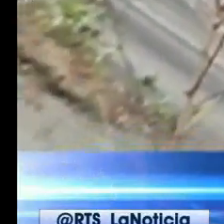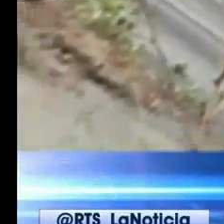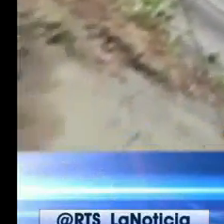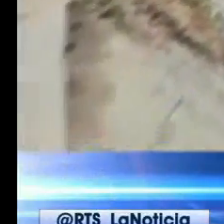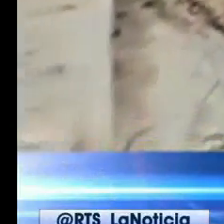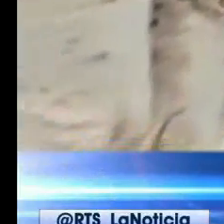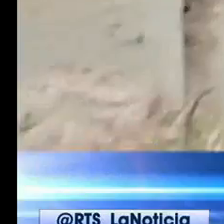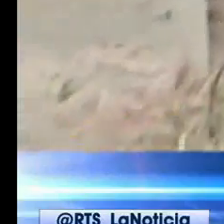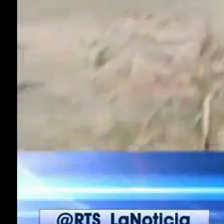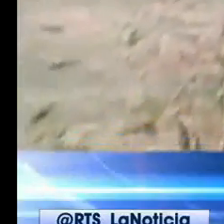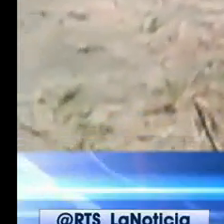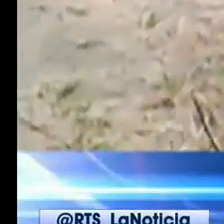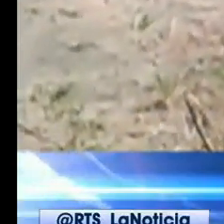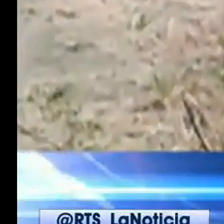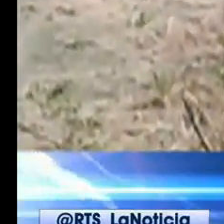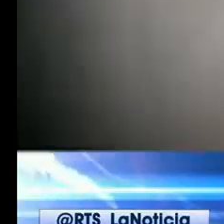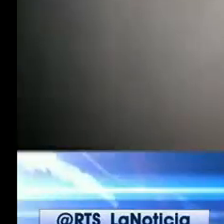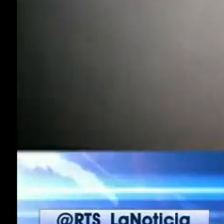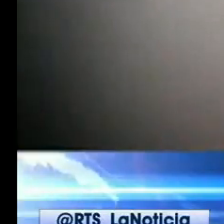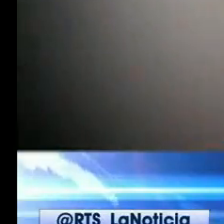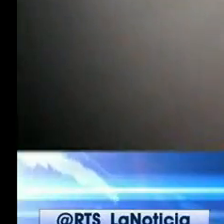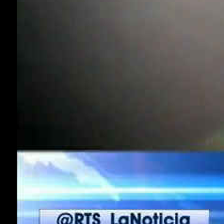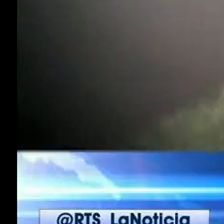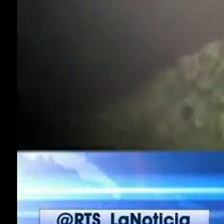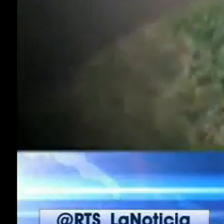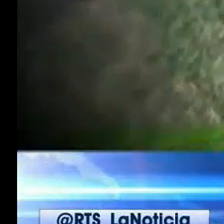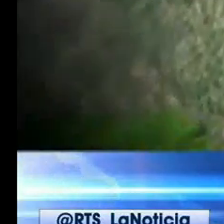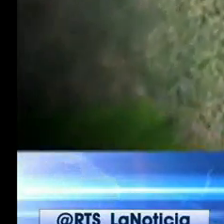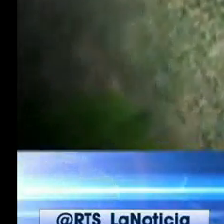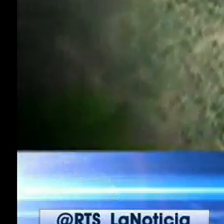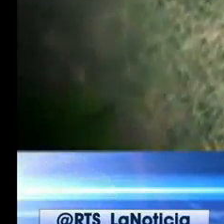justicia. La mujer solo tiene dolorosos recuerdos.